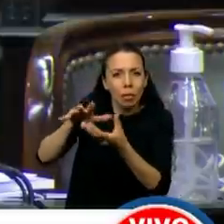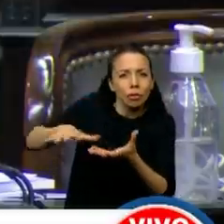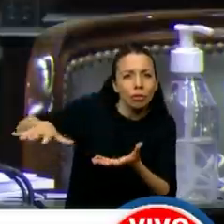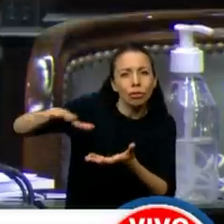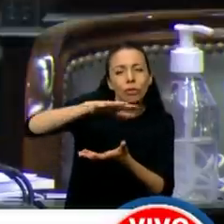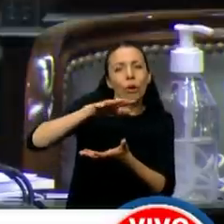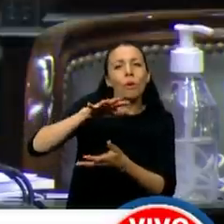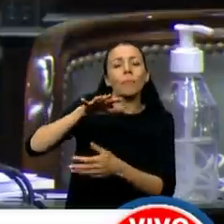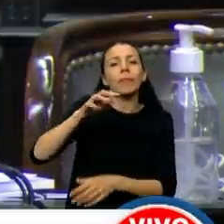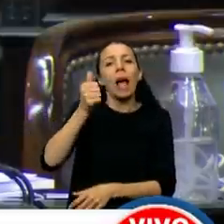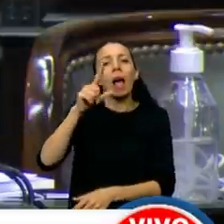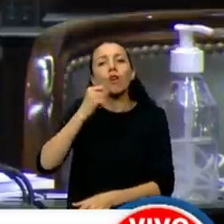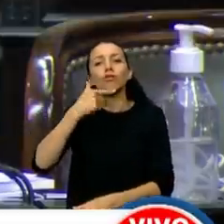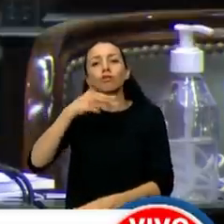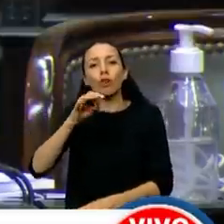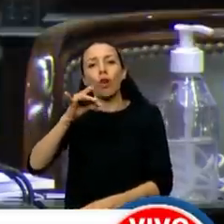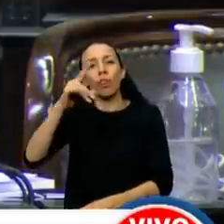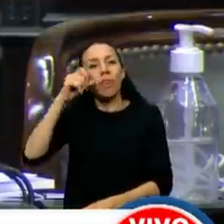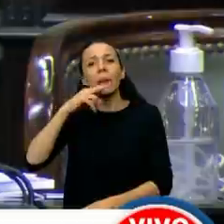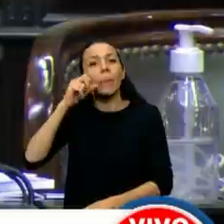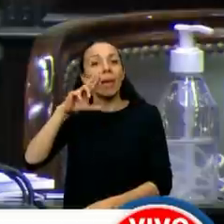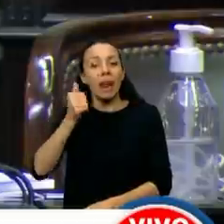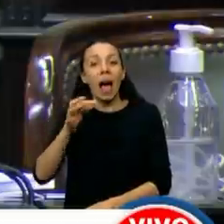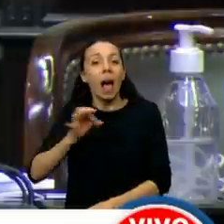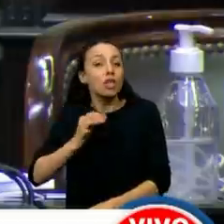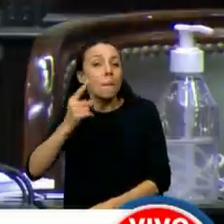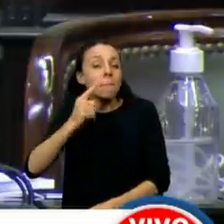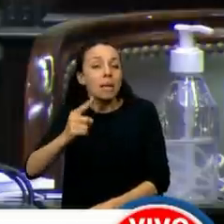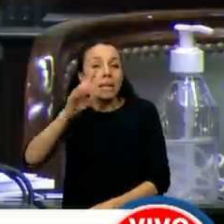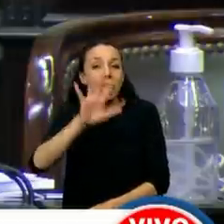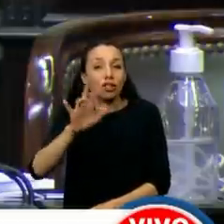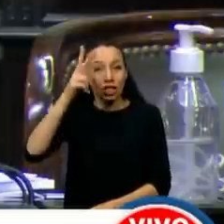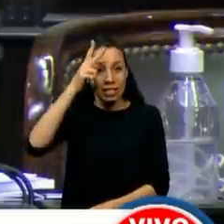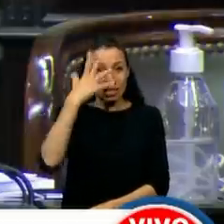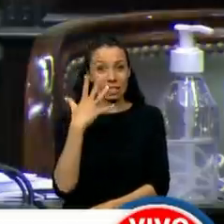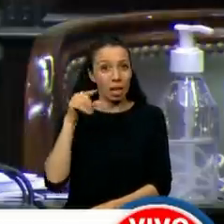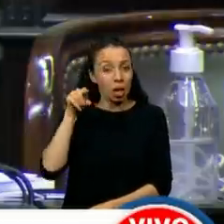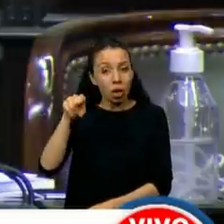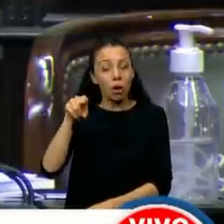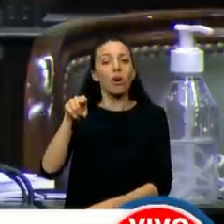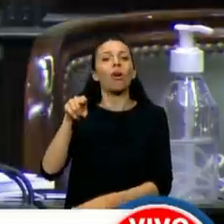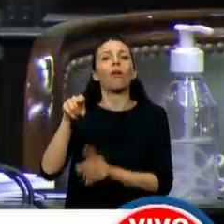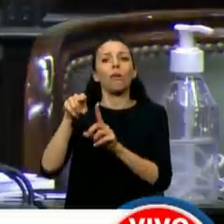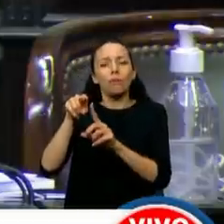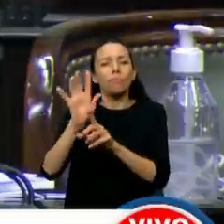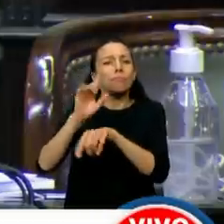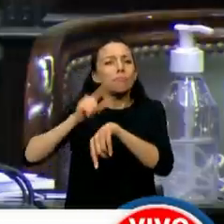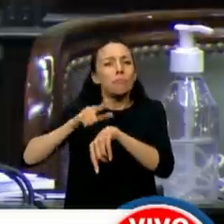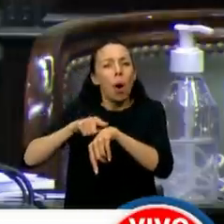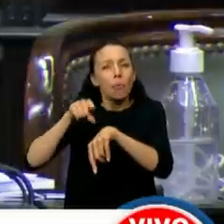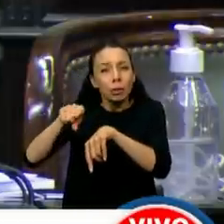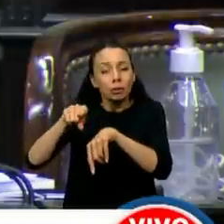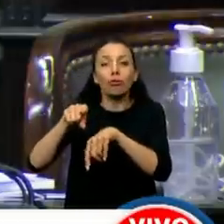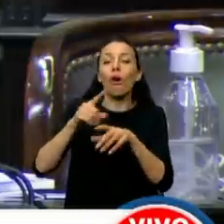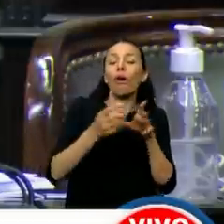por alonso de vera y aragón en el año 1580 y 53 años antes que su primo juan fundar a la ciudad de